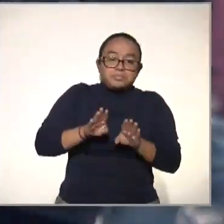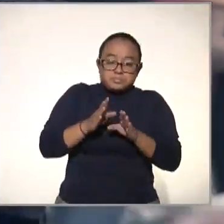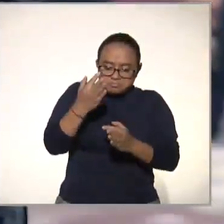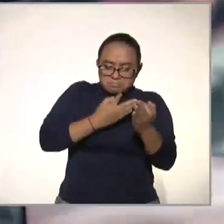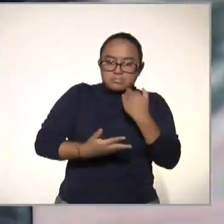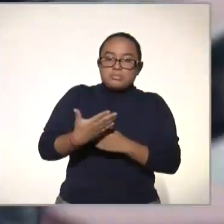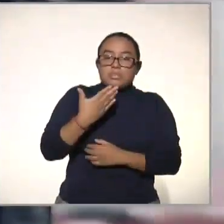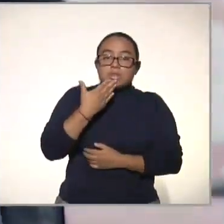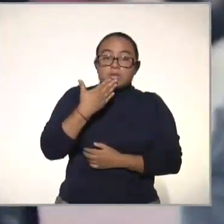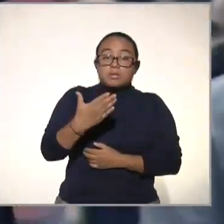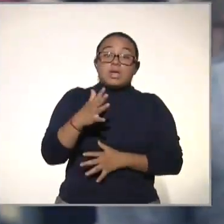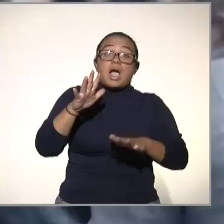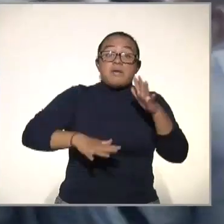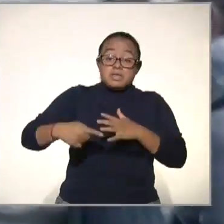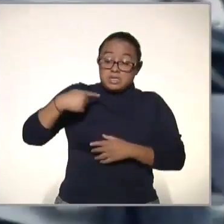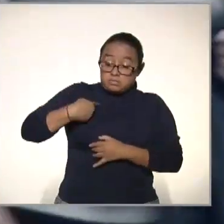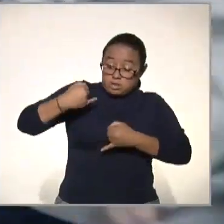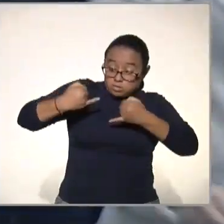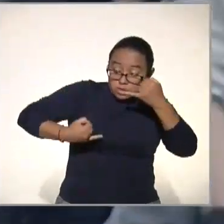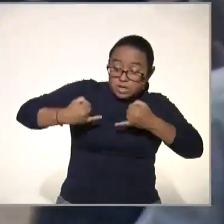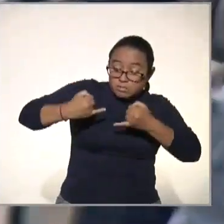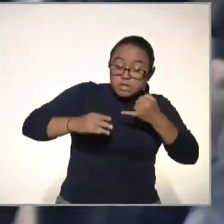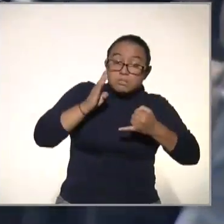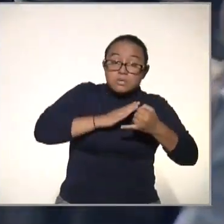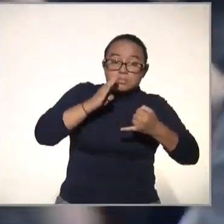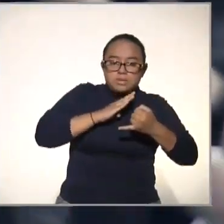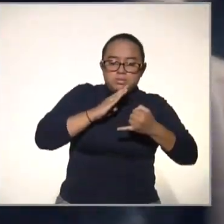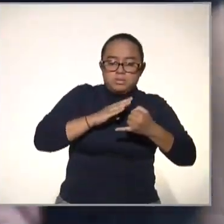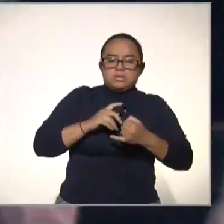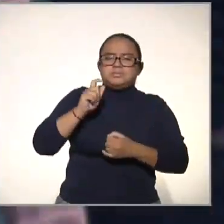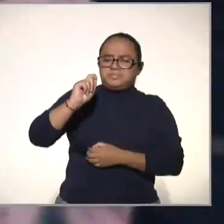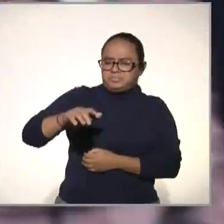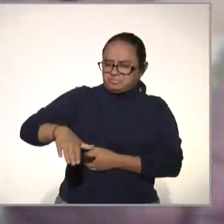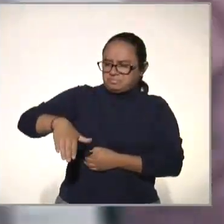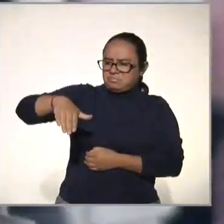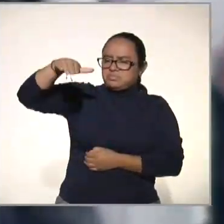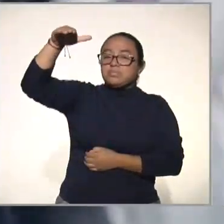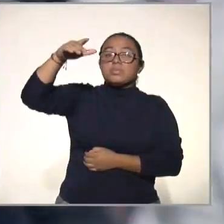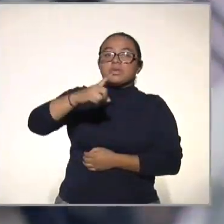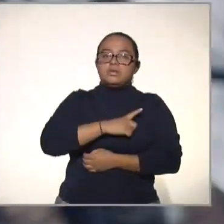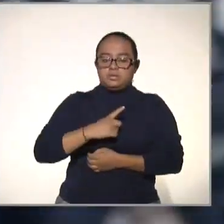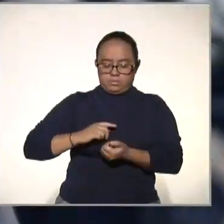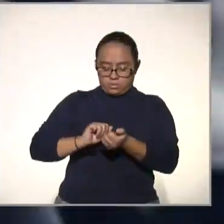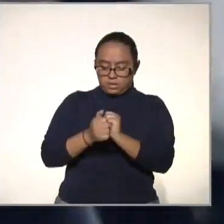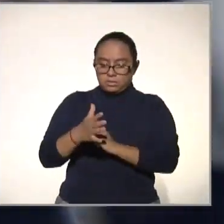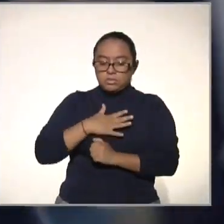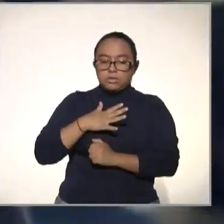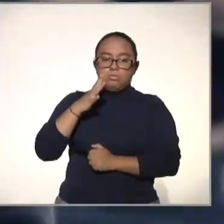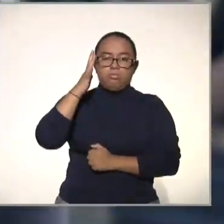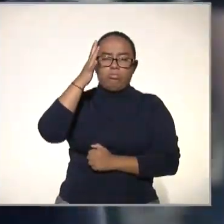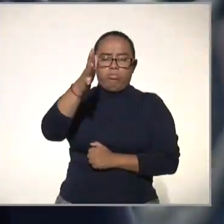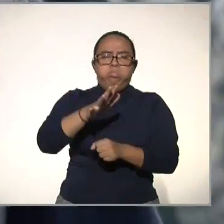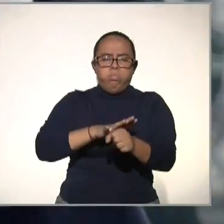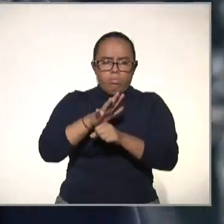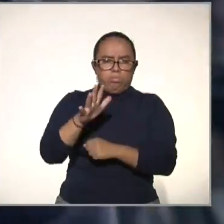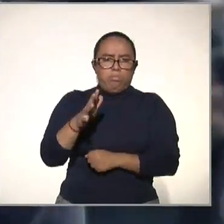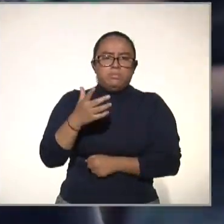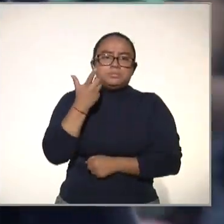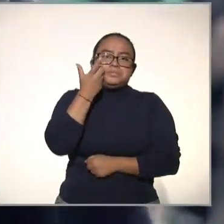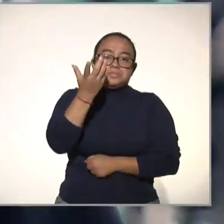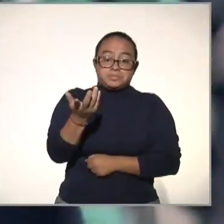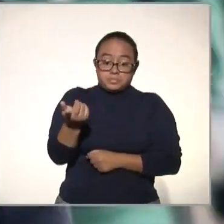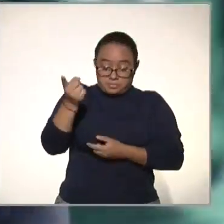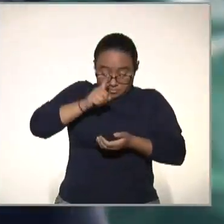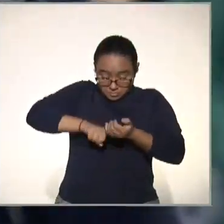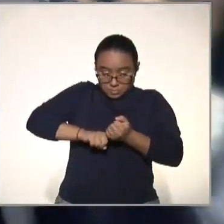crítico interior que todos llevamos dentro. Crecer implica desarrollar la persona que queremos ser, hacia adentro y hacia